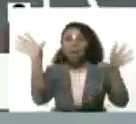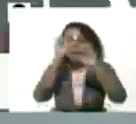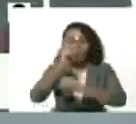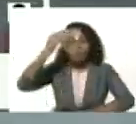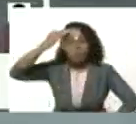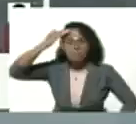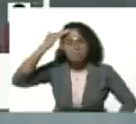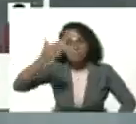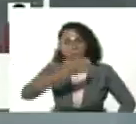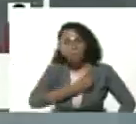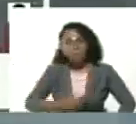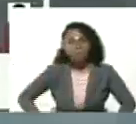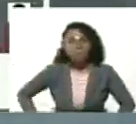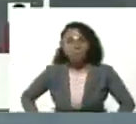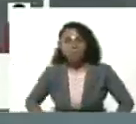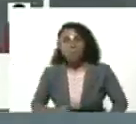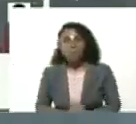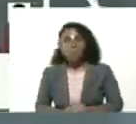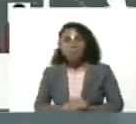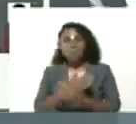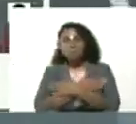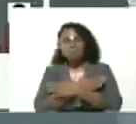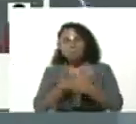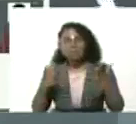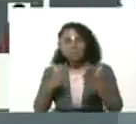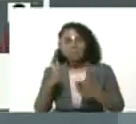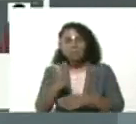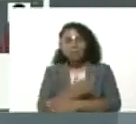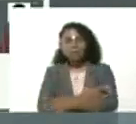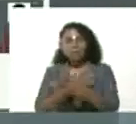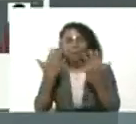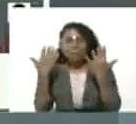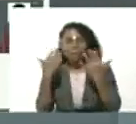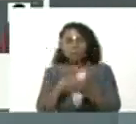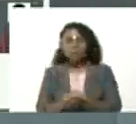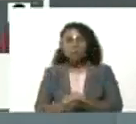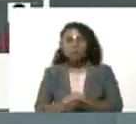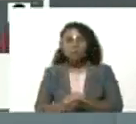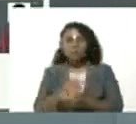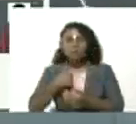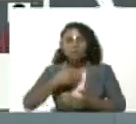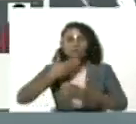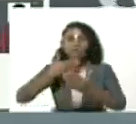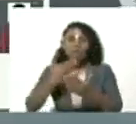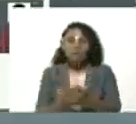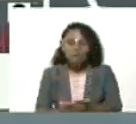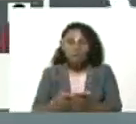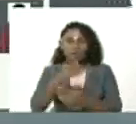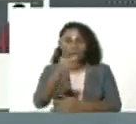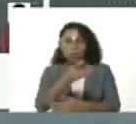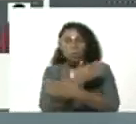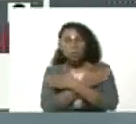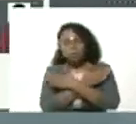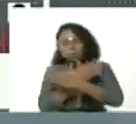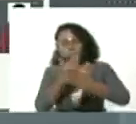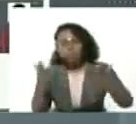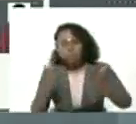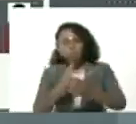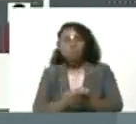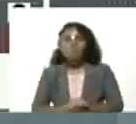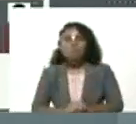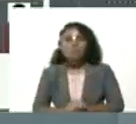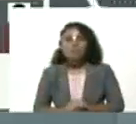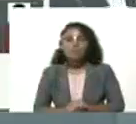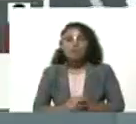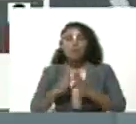comandante presidente. Bueno, un cordial saludo de antemano, todo el agradecimiento por su solidaridad,